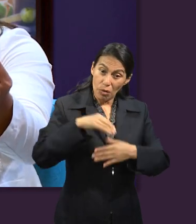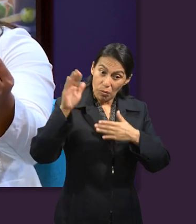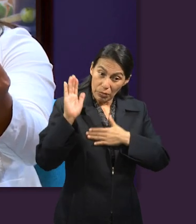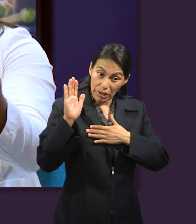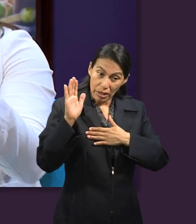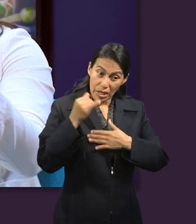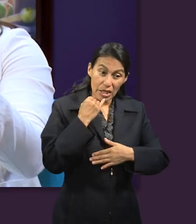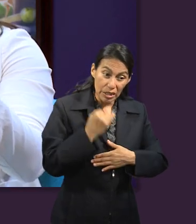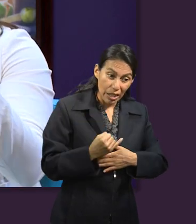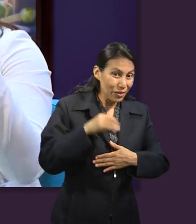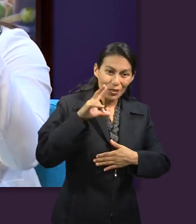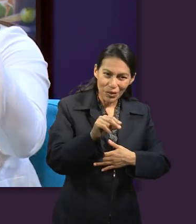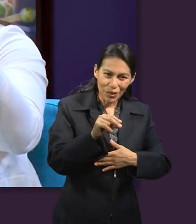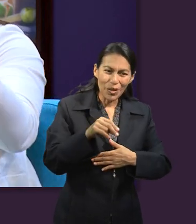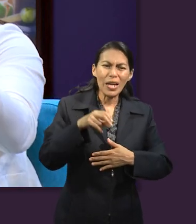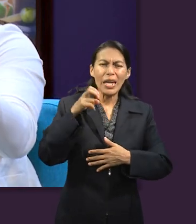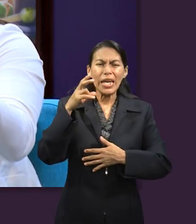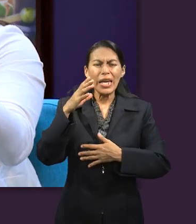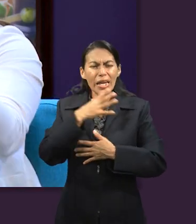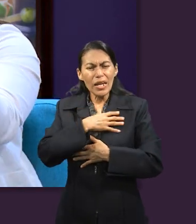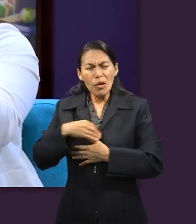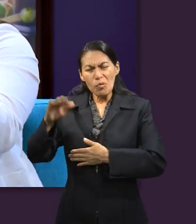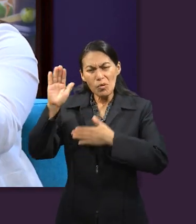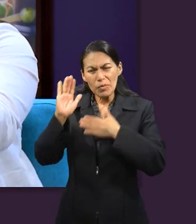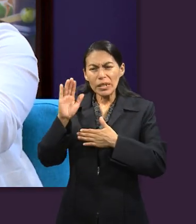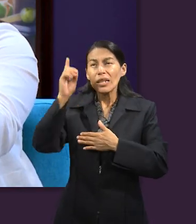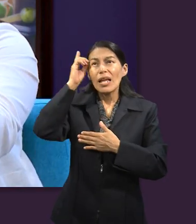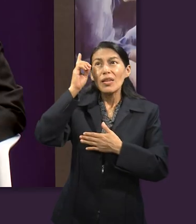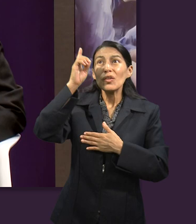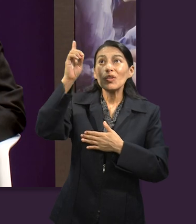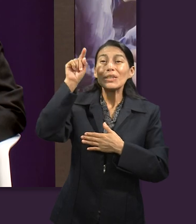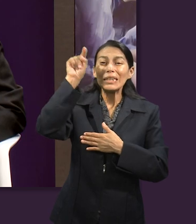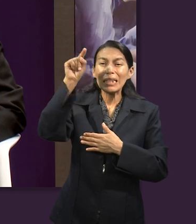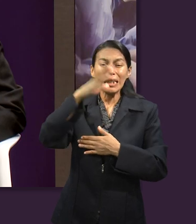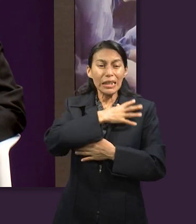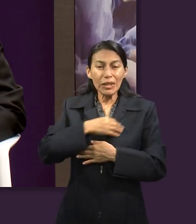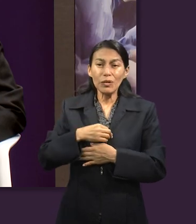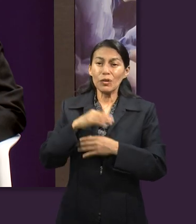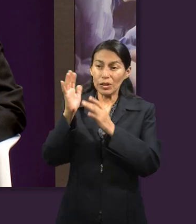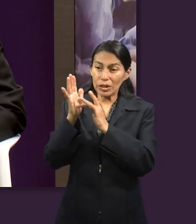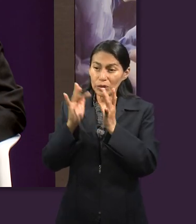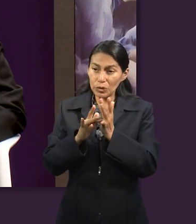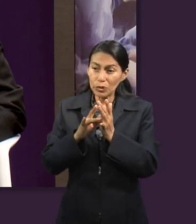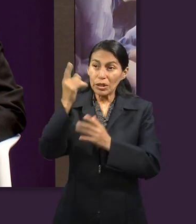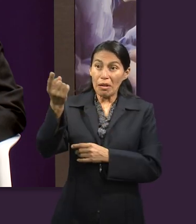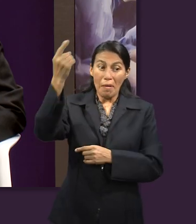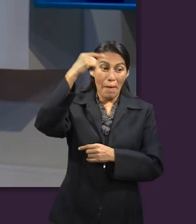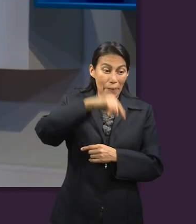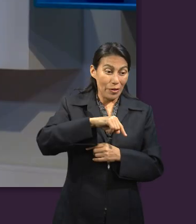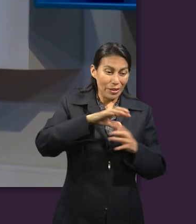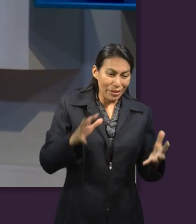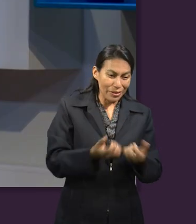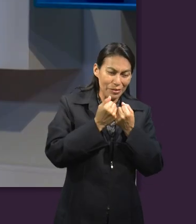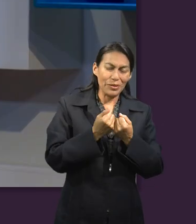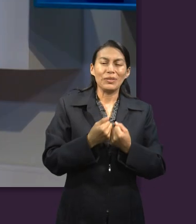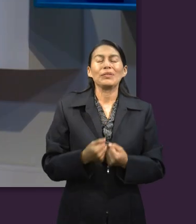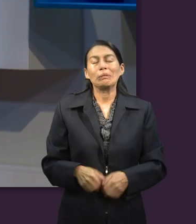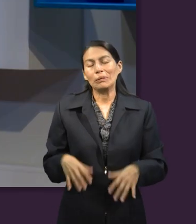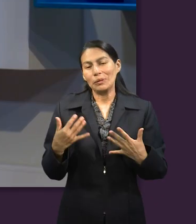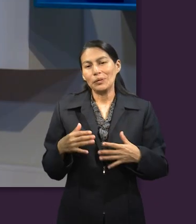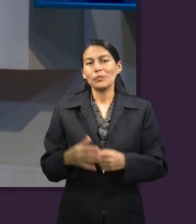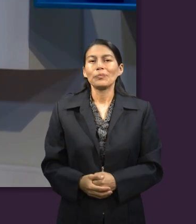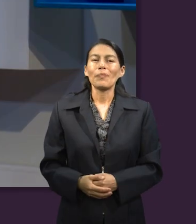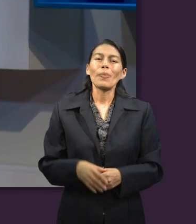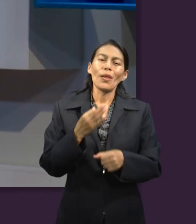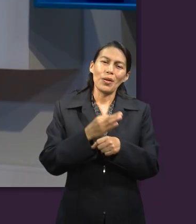isaac se limita al hijo prometido que dios nos dio en la tierra para nuestra salvación bien vamos a hacer una